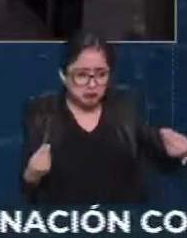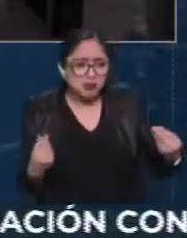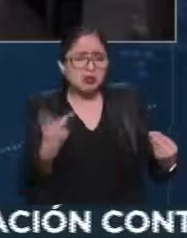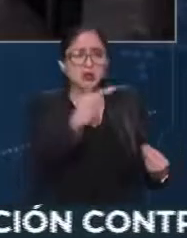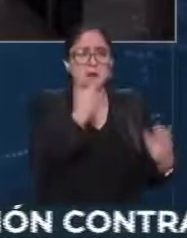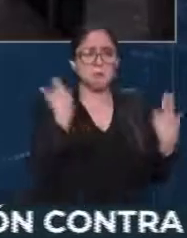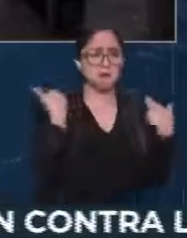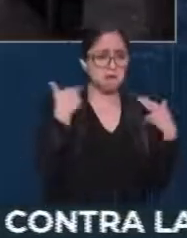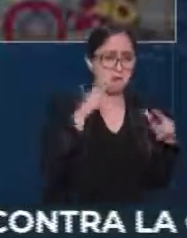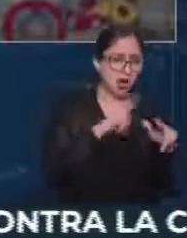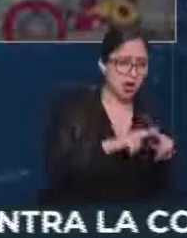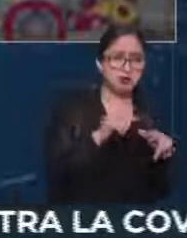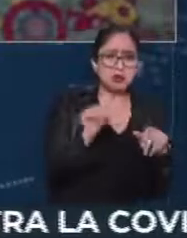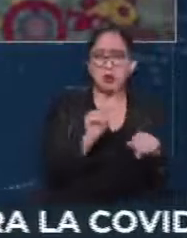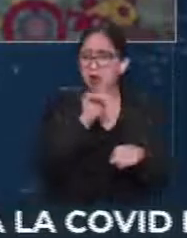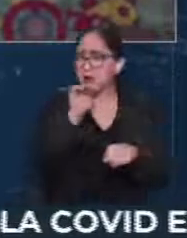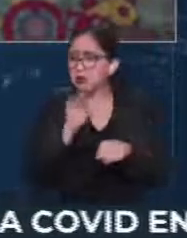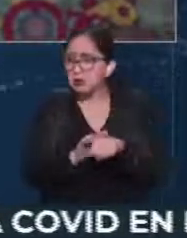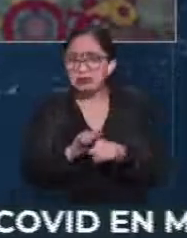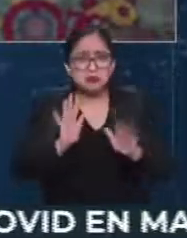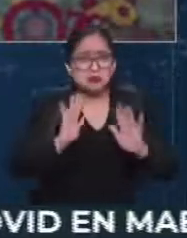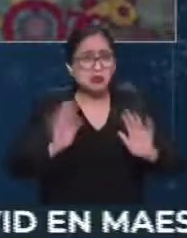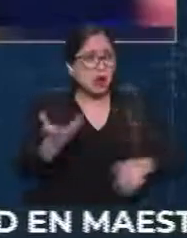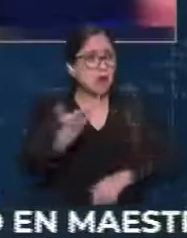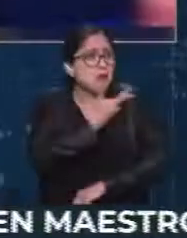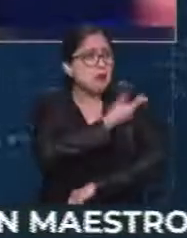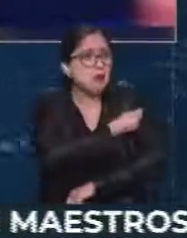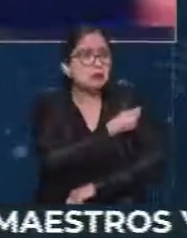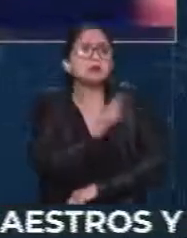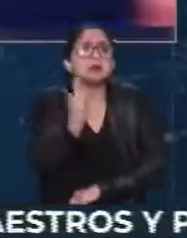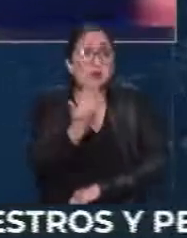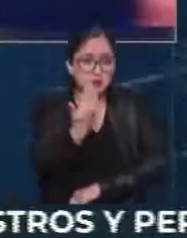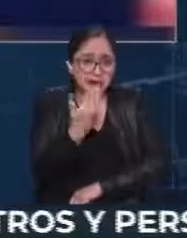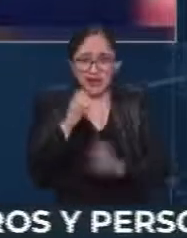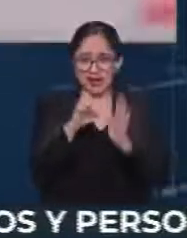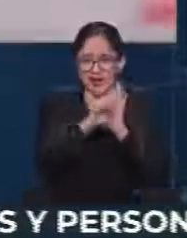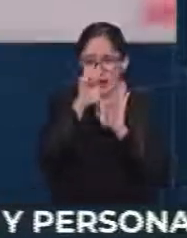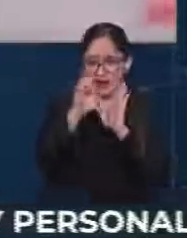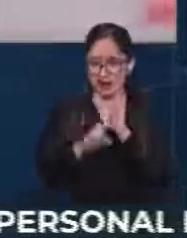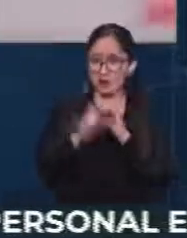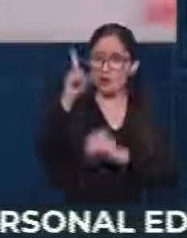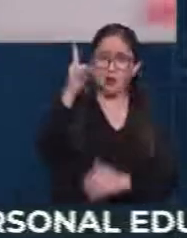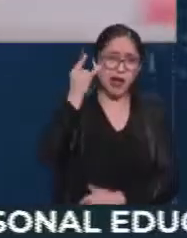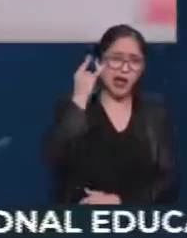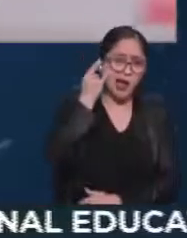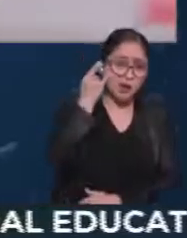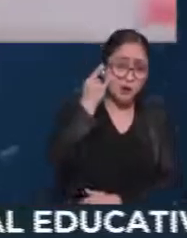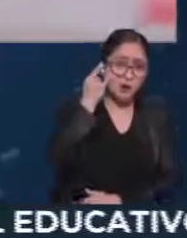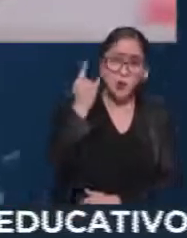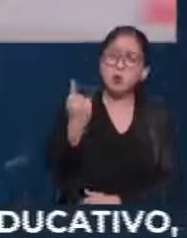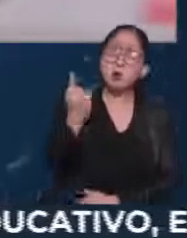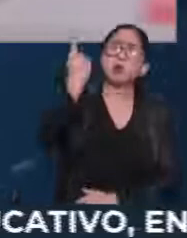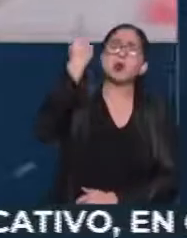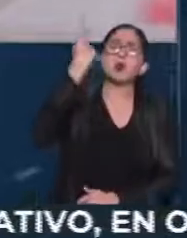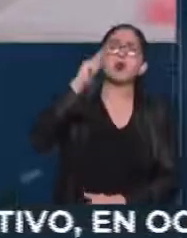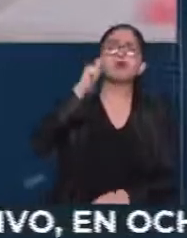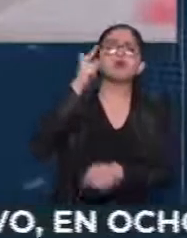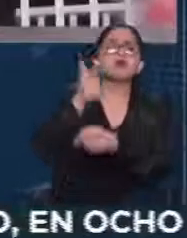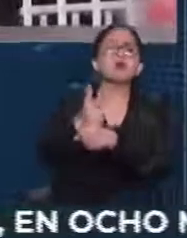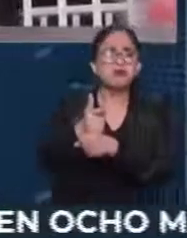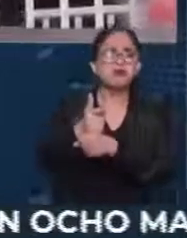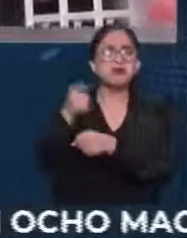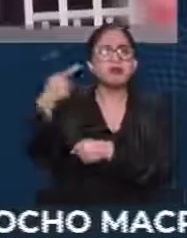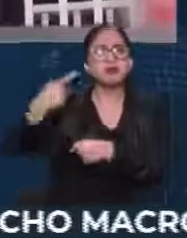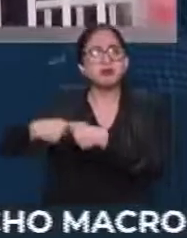personal administrativo ya vacunado es baja. Creo que en Campeche ha sido solo un caso en el cual hubo un contagio y se puso en 14